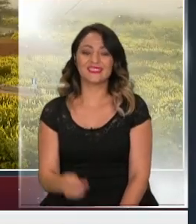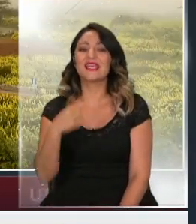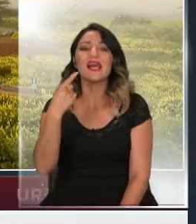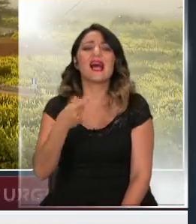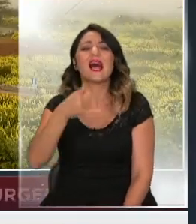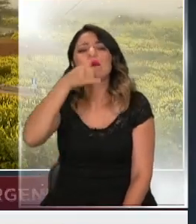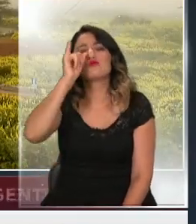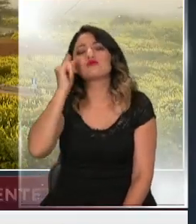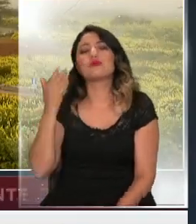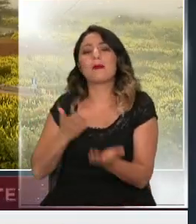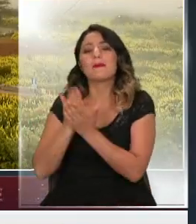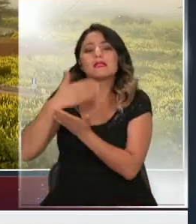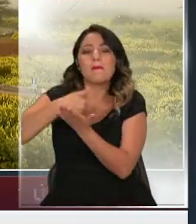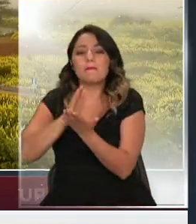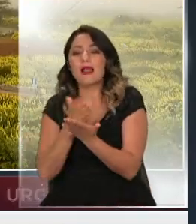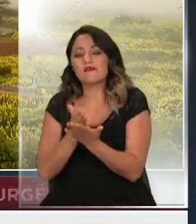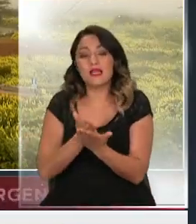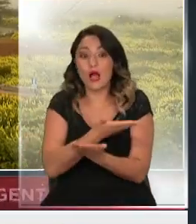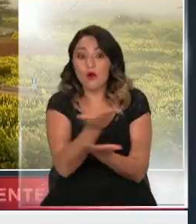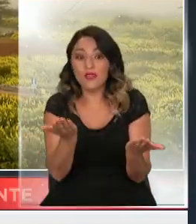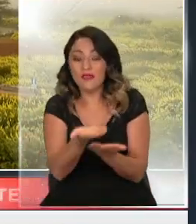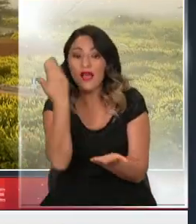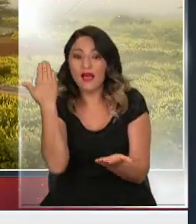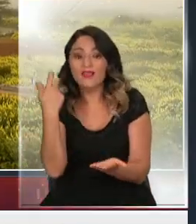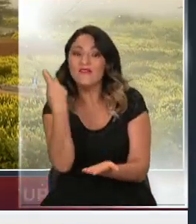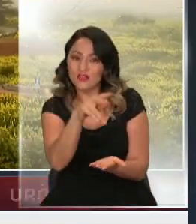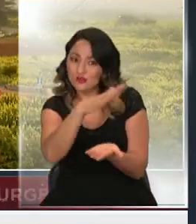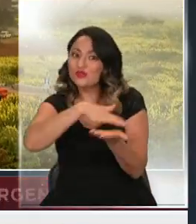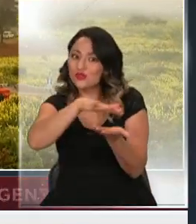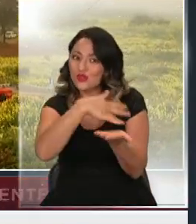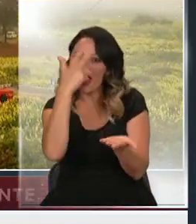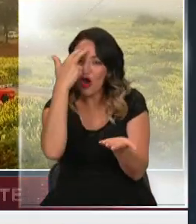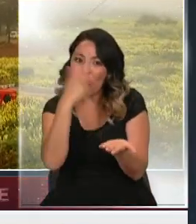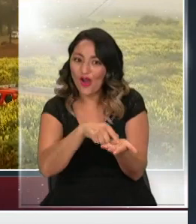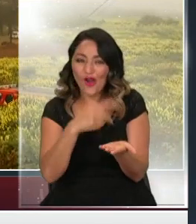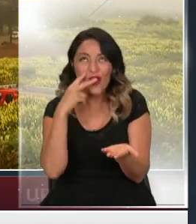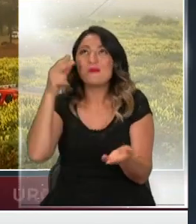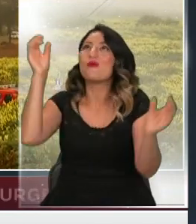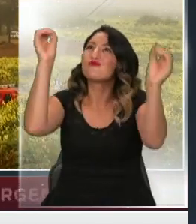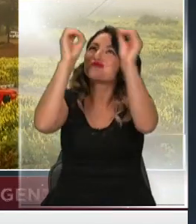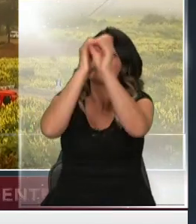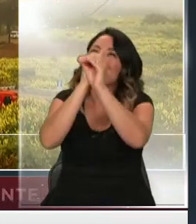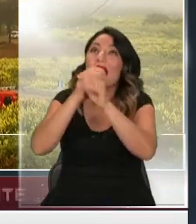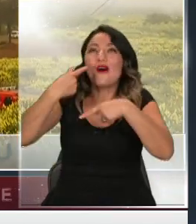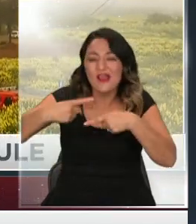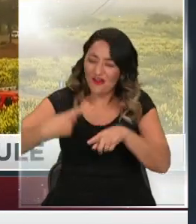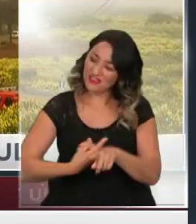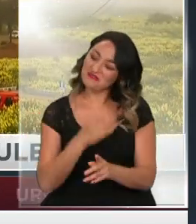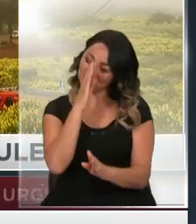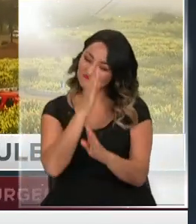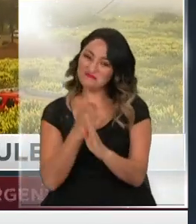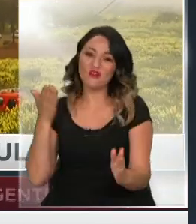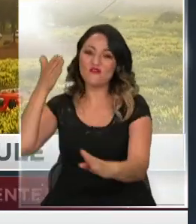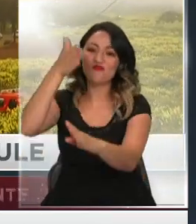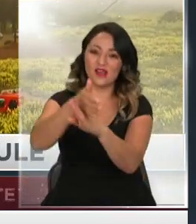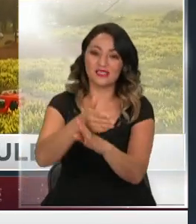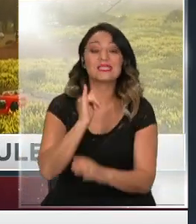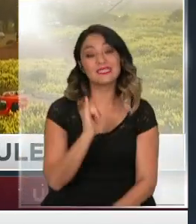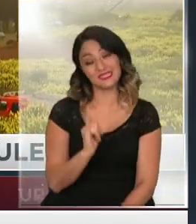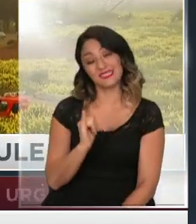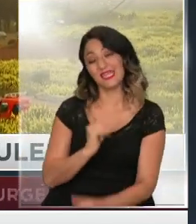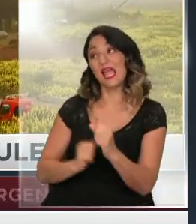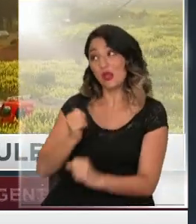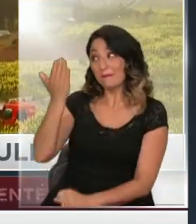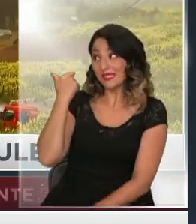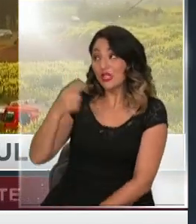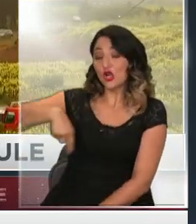se organizaron? Ustedes vieron el eclipse en su ciudad y finalmente optaron por venir a ver este también. Sí, en Coquimbo lo vimos el